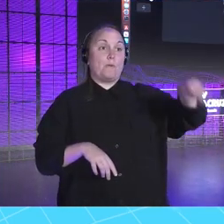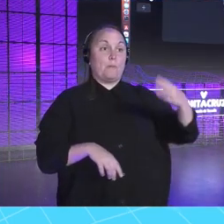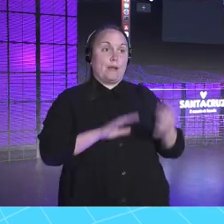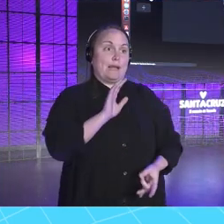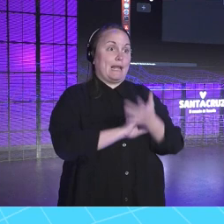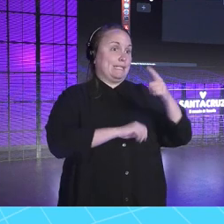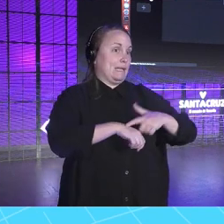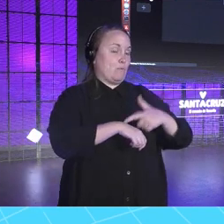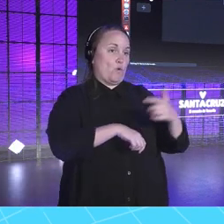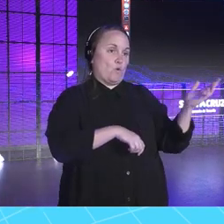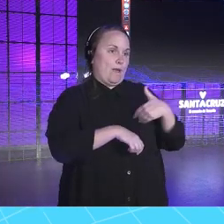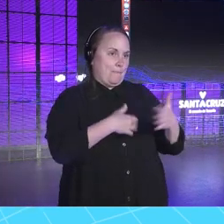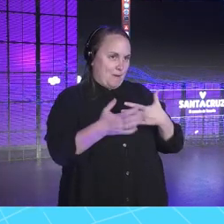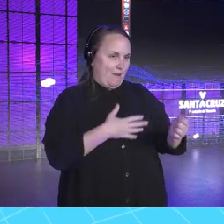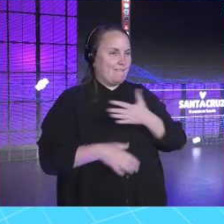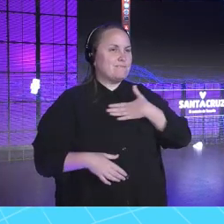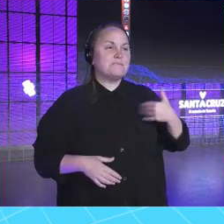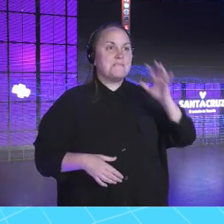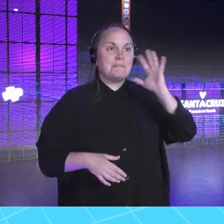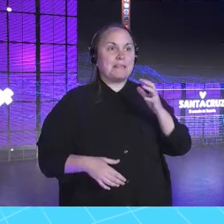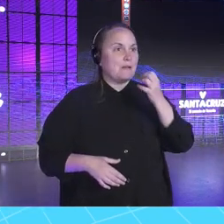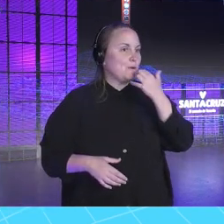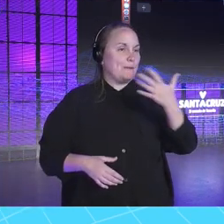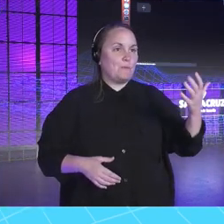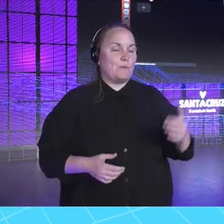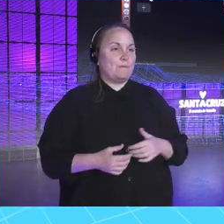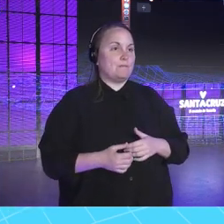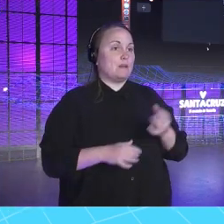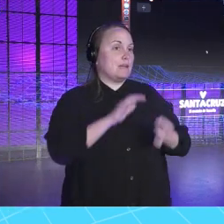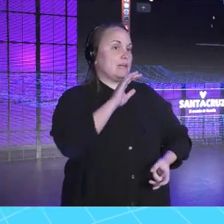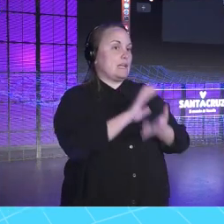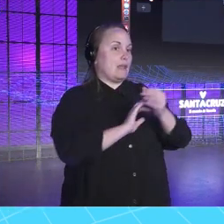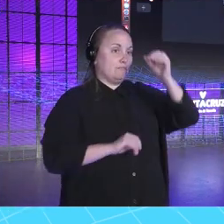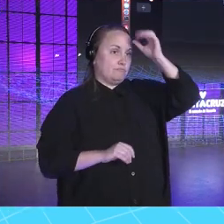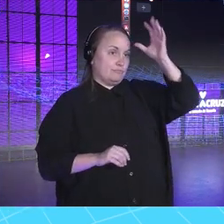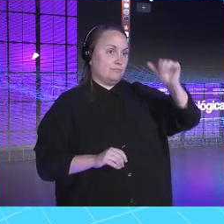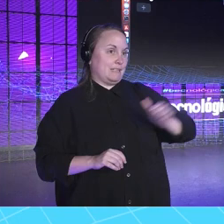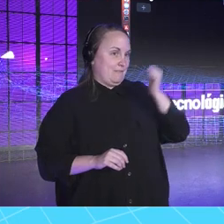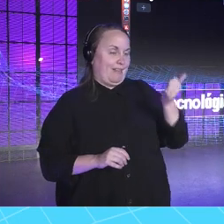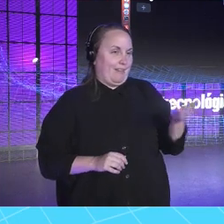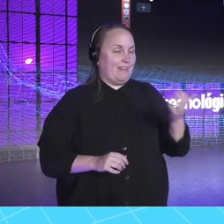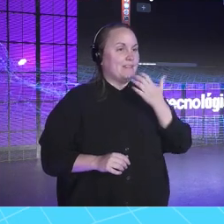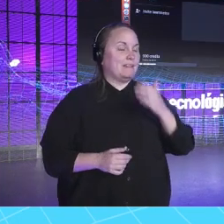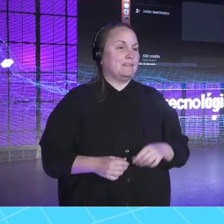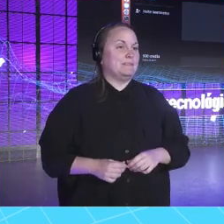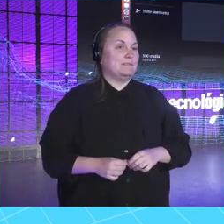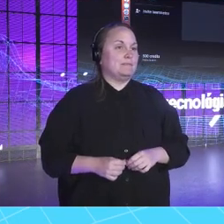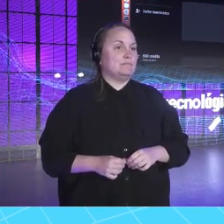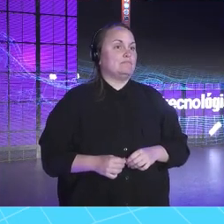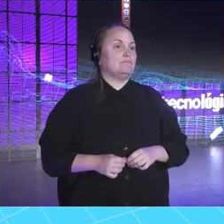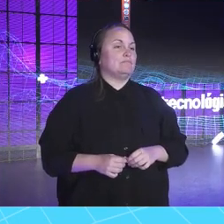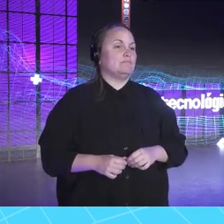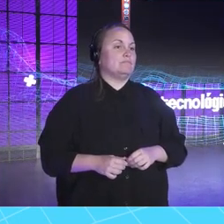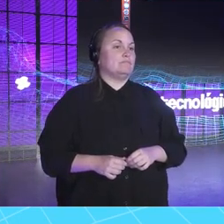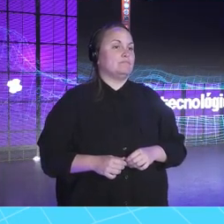porque no tengo mucho tiempo para hacerlo manualmente Entonces qué os parece si lo creamos con Inteligencia artificial Entonces nos iremos